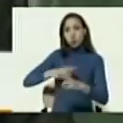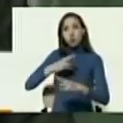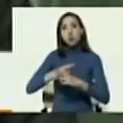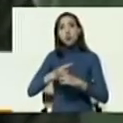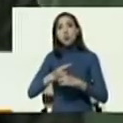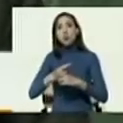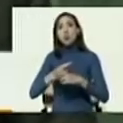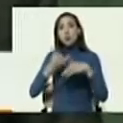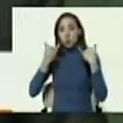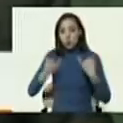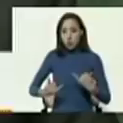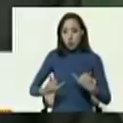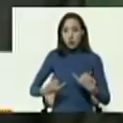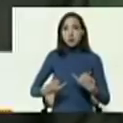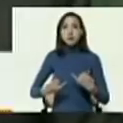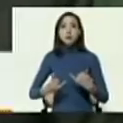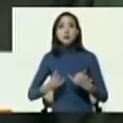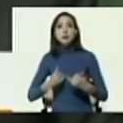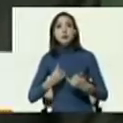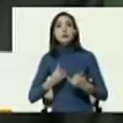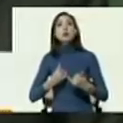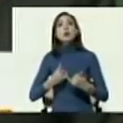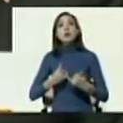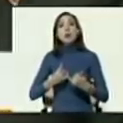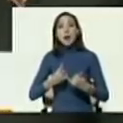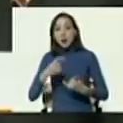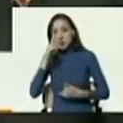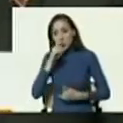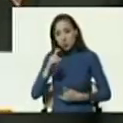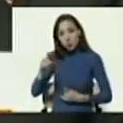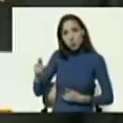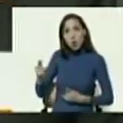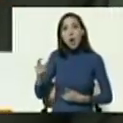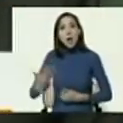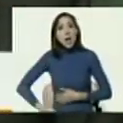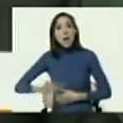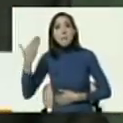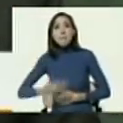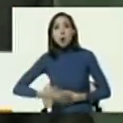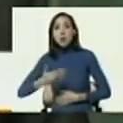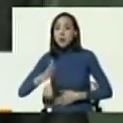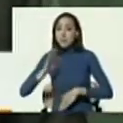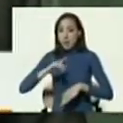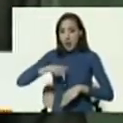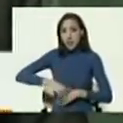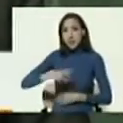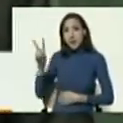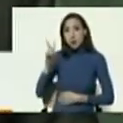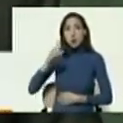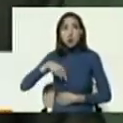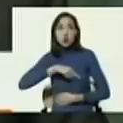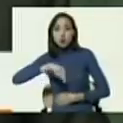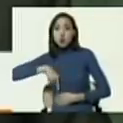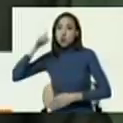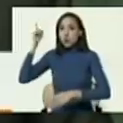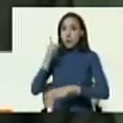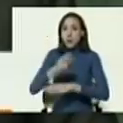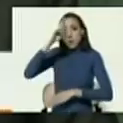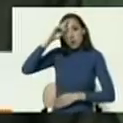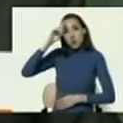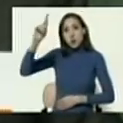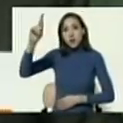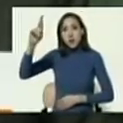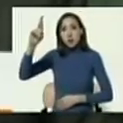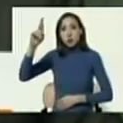se votará por 28º año consecutivo, es fundamental. Pero desde Venezuela demandamos, con el debido respeto,